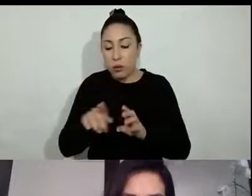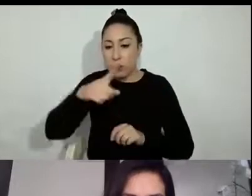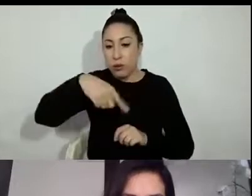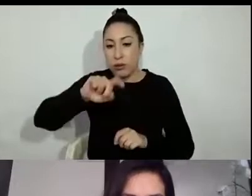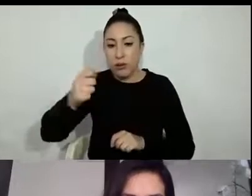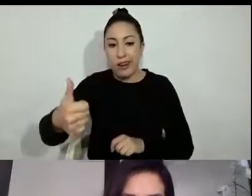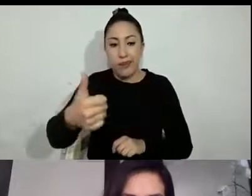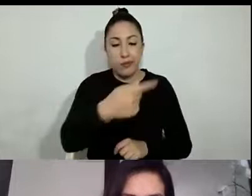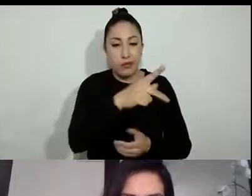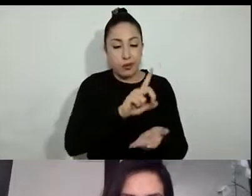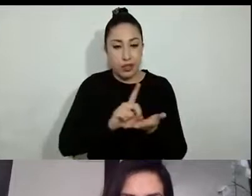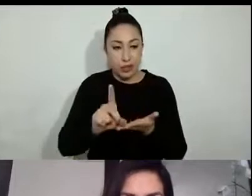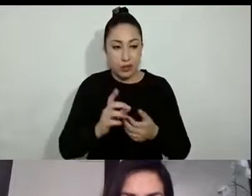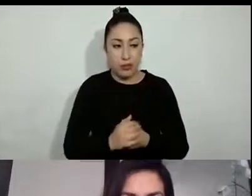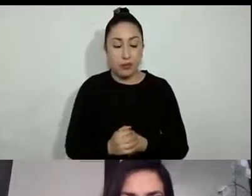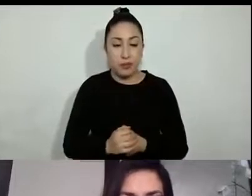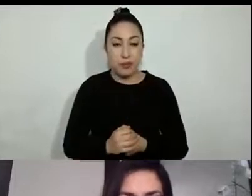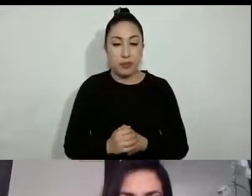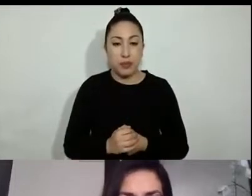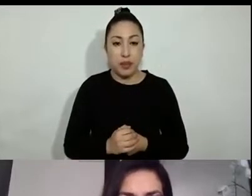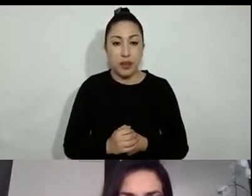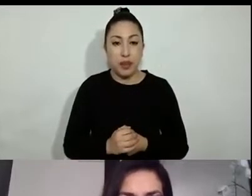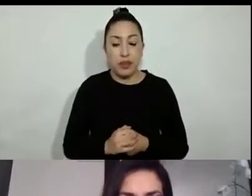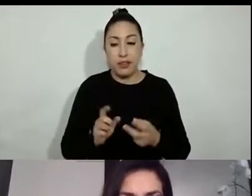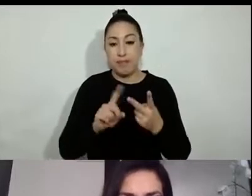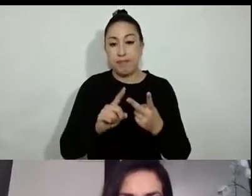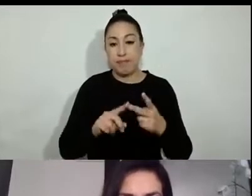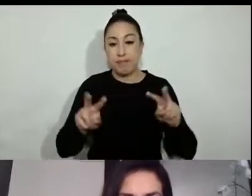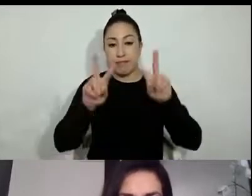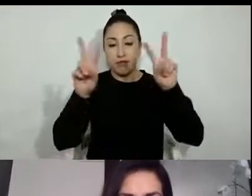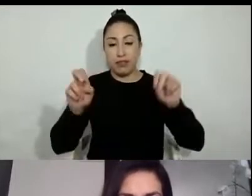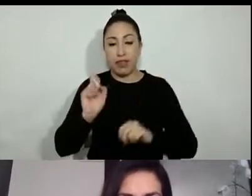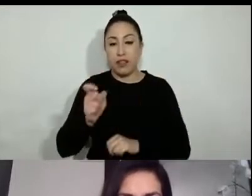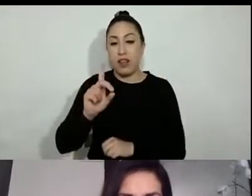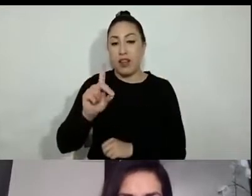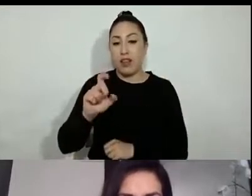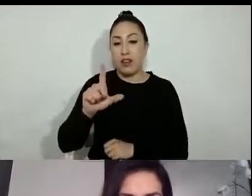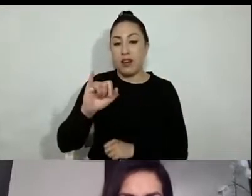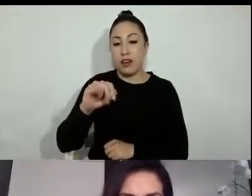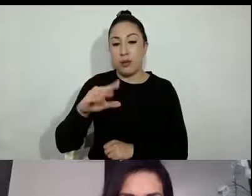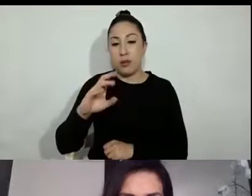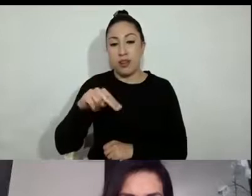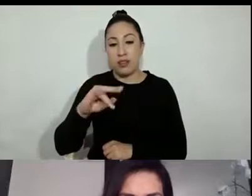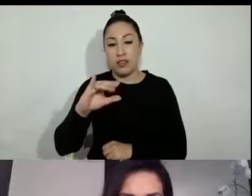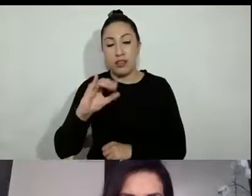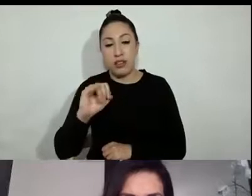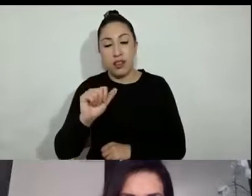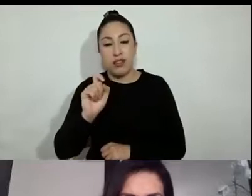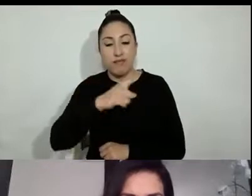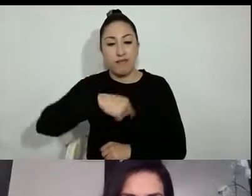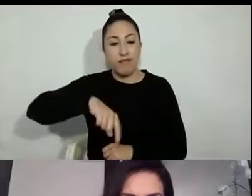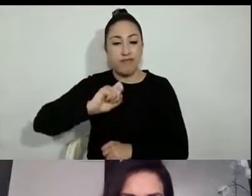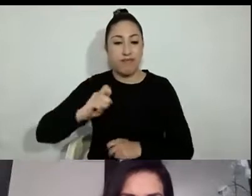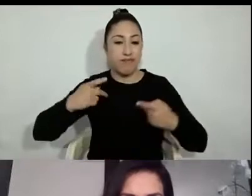ciudadano. La delincuencia, un tema que ya tenemos